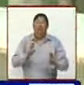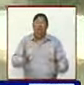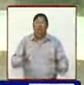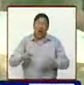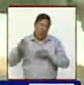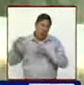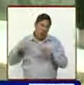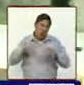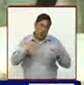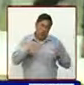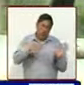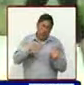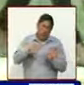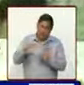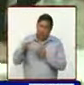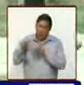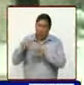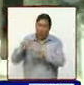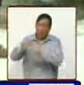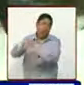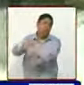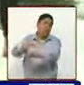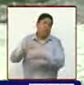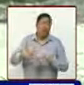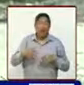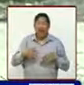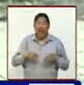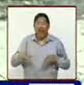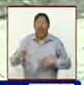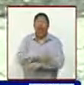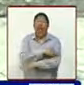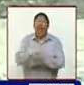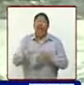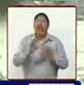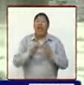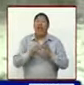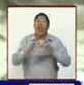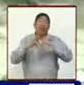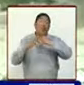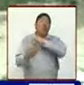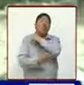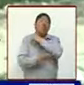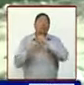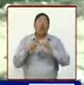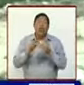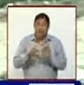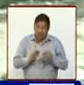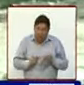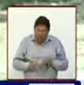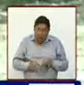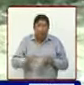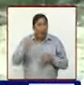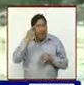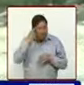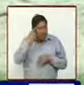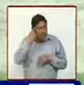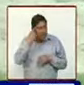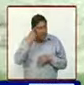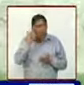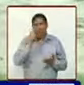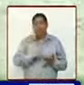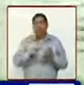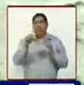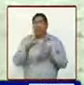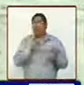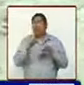ríos. Posteriormente se va a realizar la rehabilitación de las calles y las vías, los puentes y otros accesos. Se estima que estos se